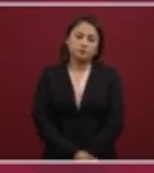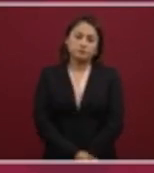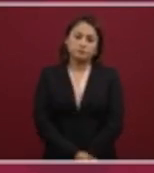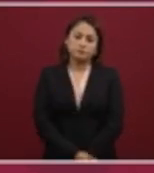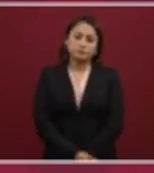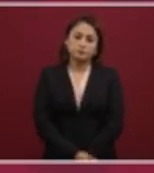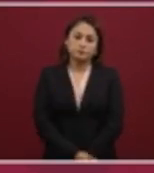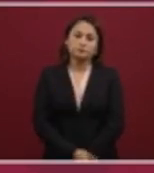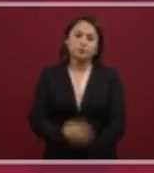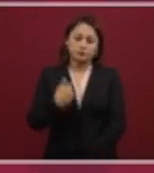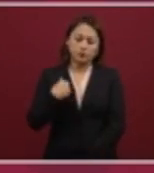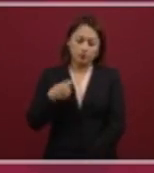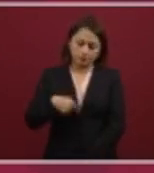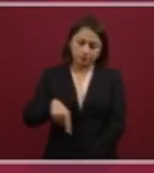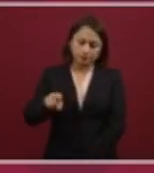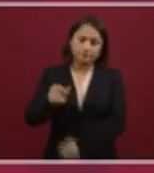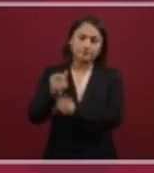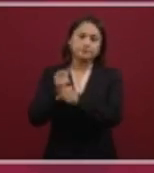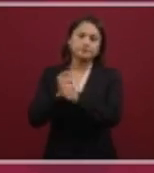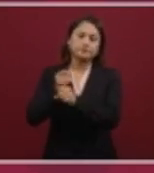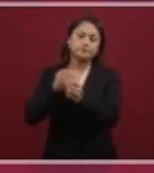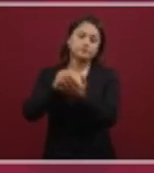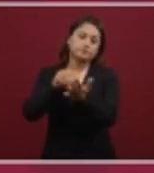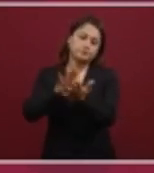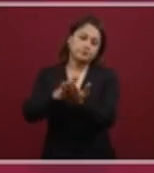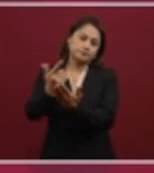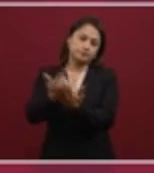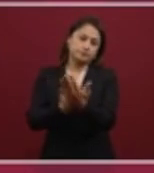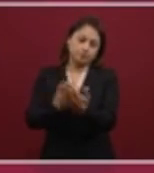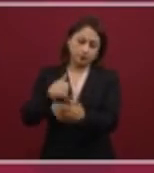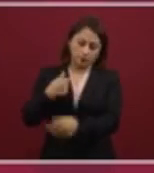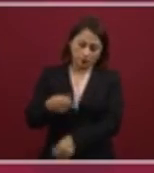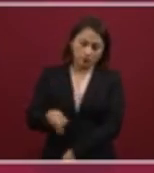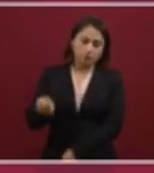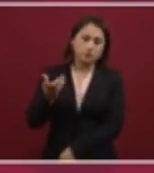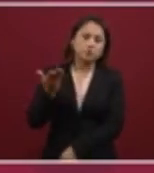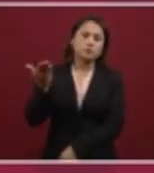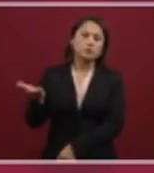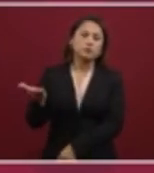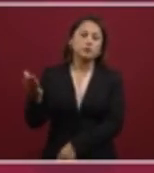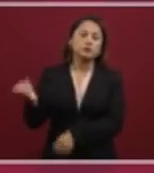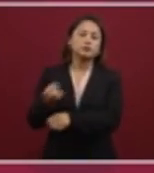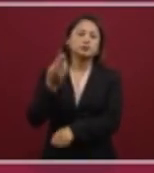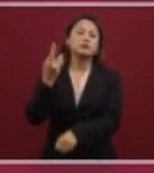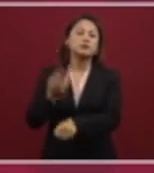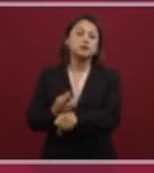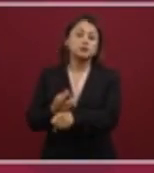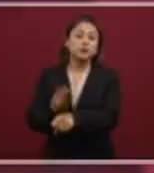el dictamen. Le pedí a la secretaria de